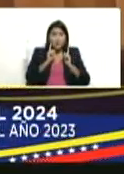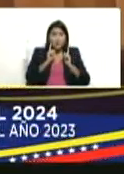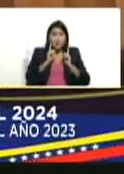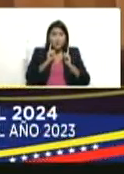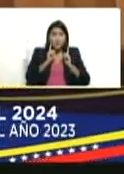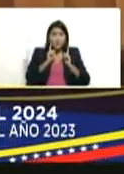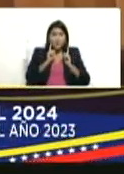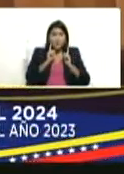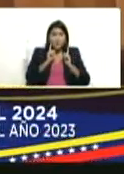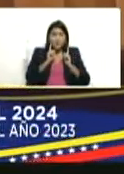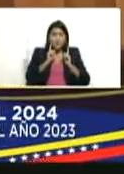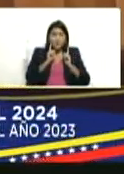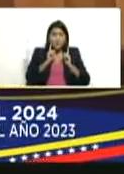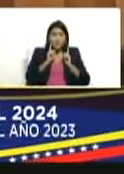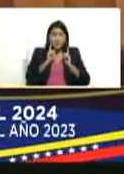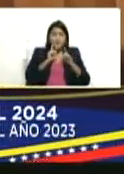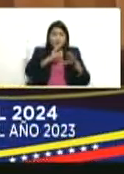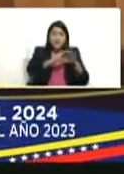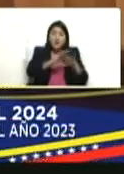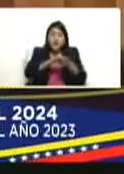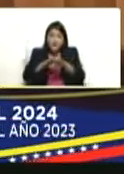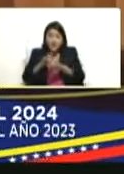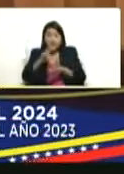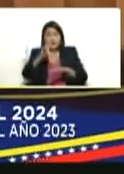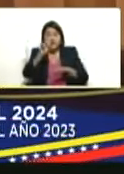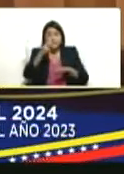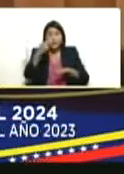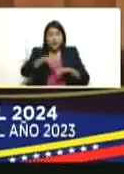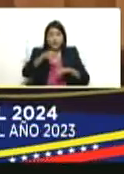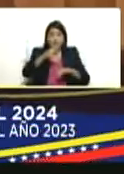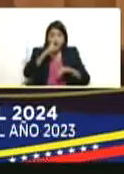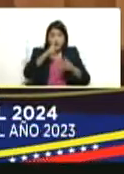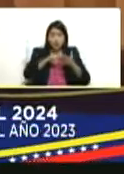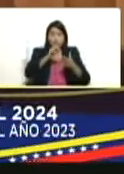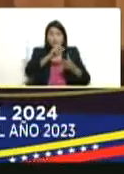anunciado el 30 de noviembre del año 2023